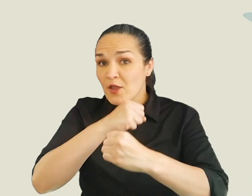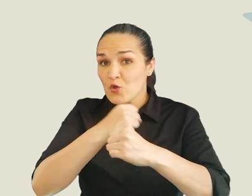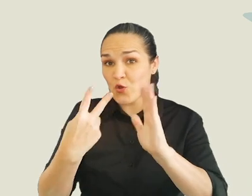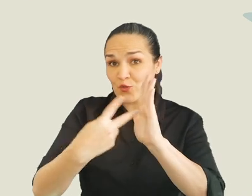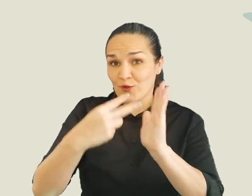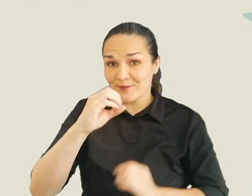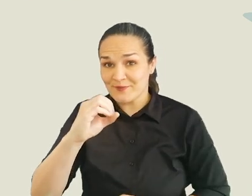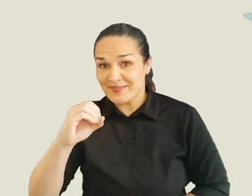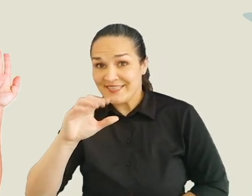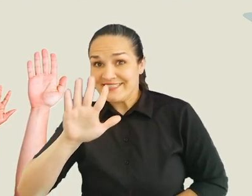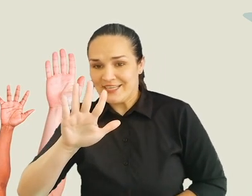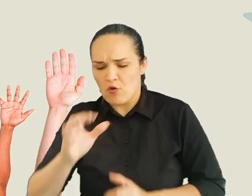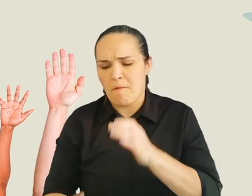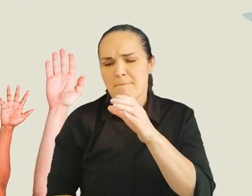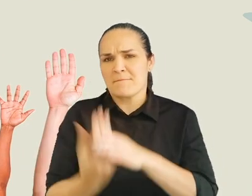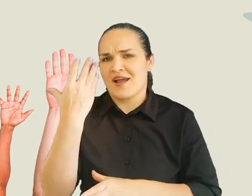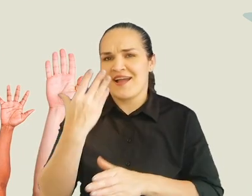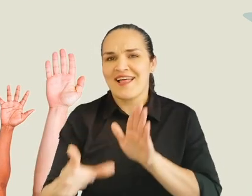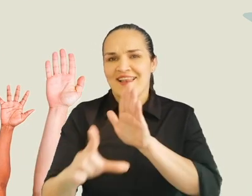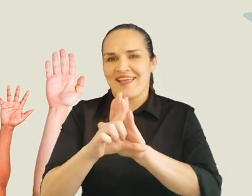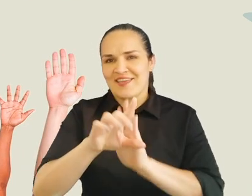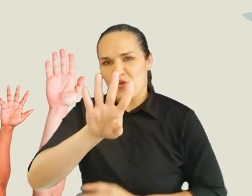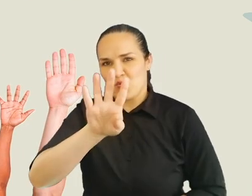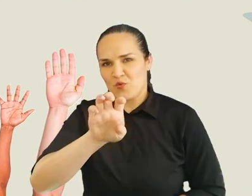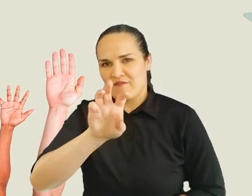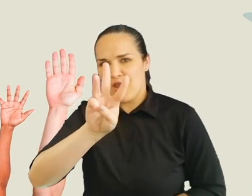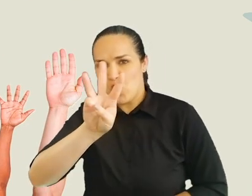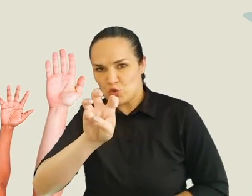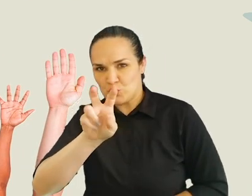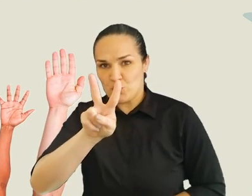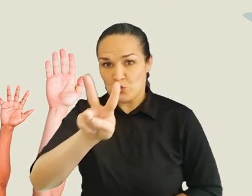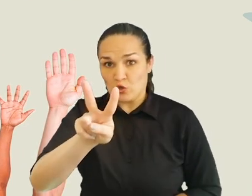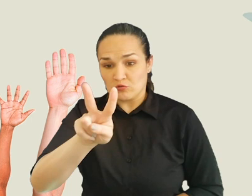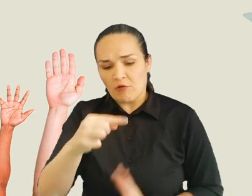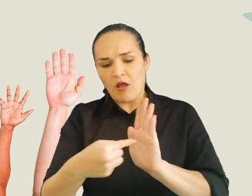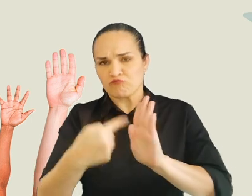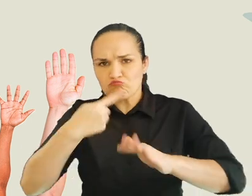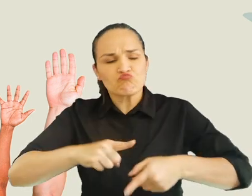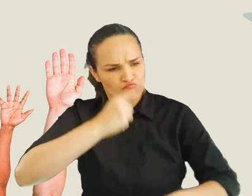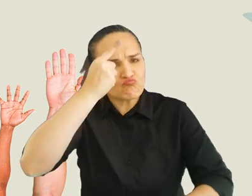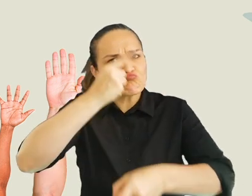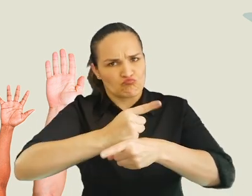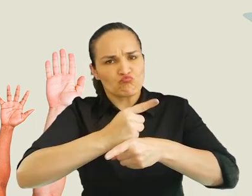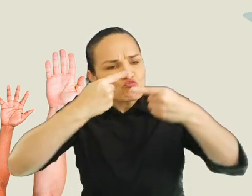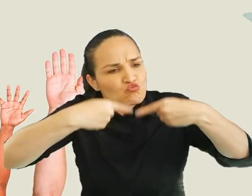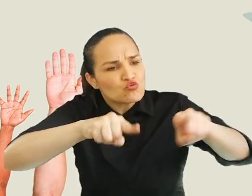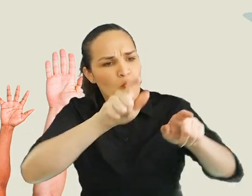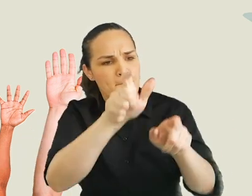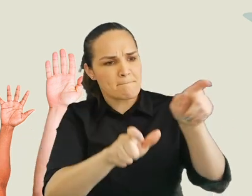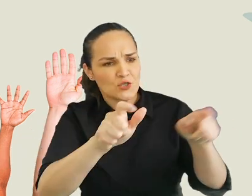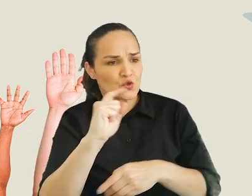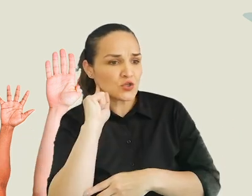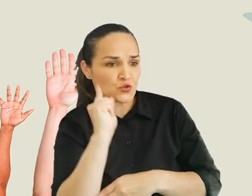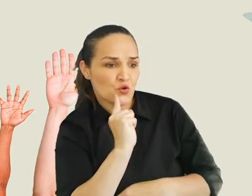En el año 2005, mediante la ley 982 es confirmada